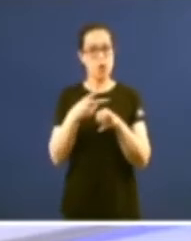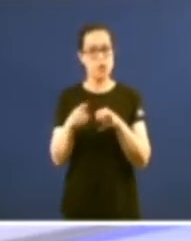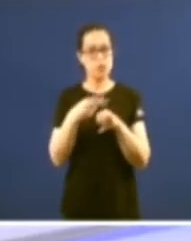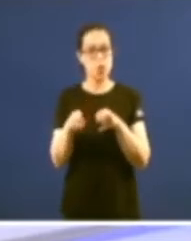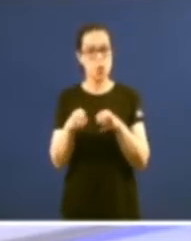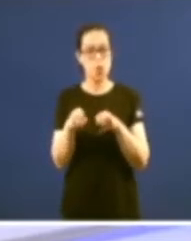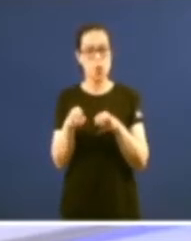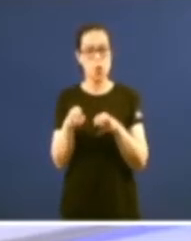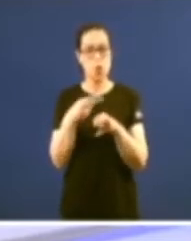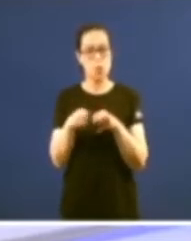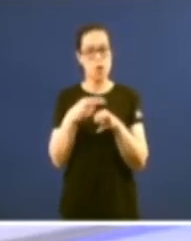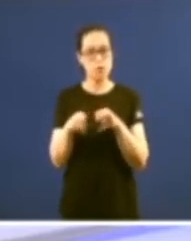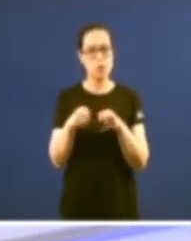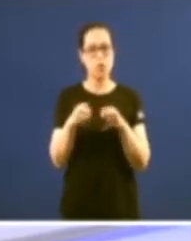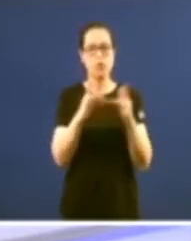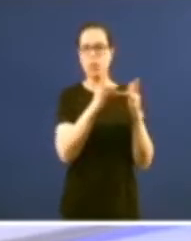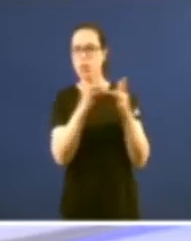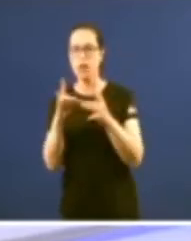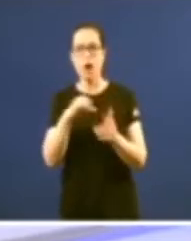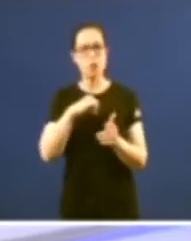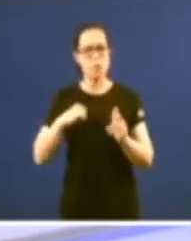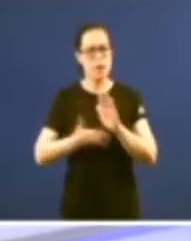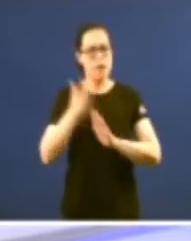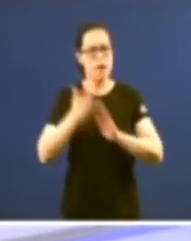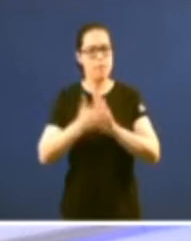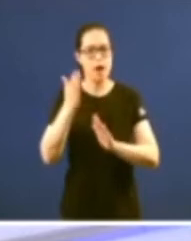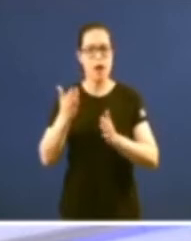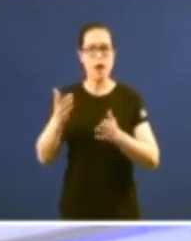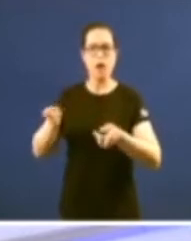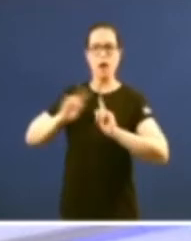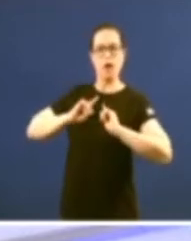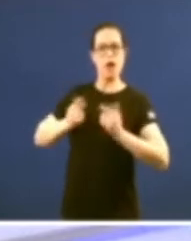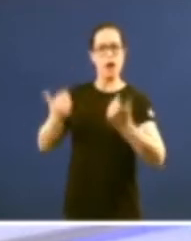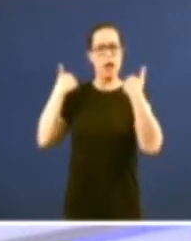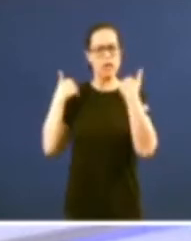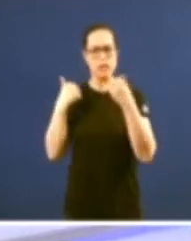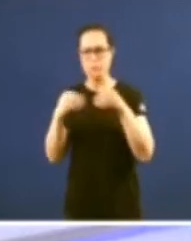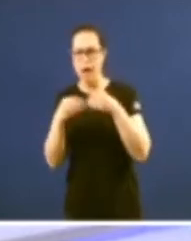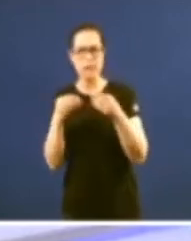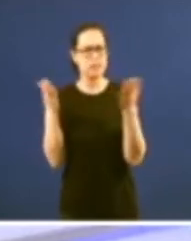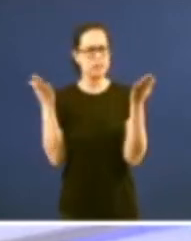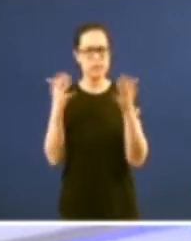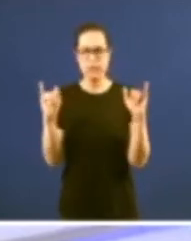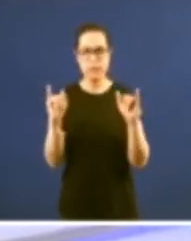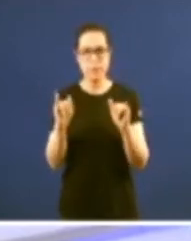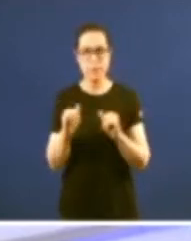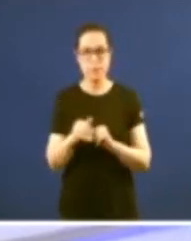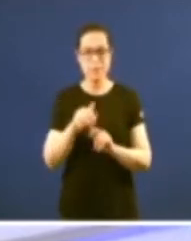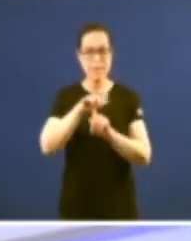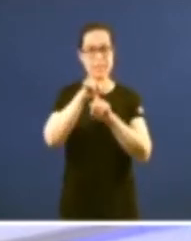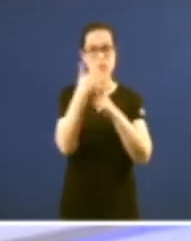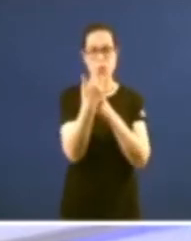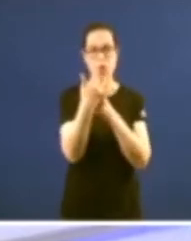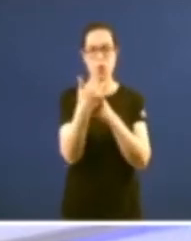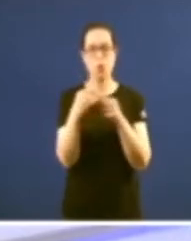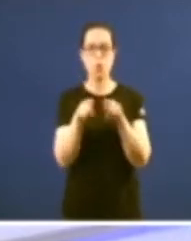elevar o carro autonómico adiante sin competencias ni medios materiais. Foi a doble circunstancia de no